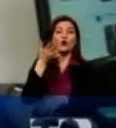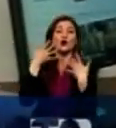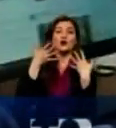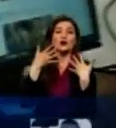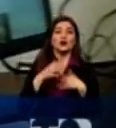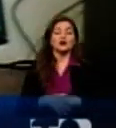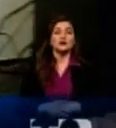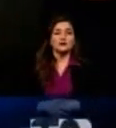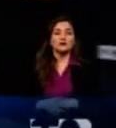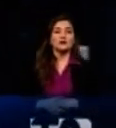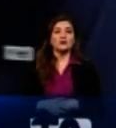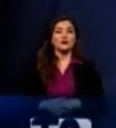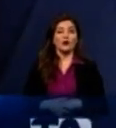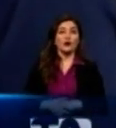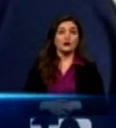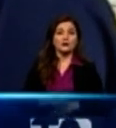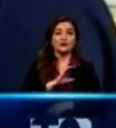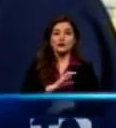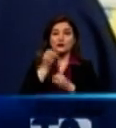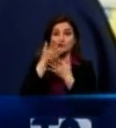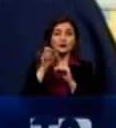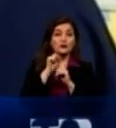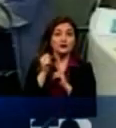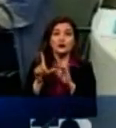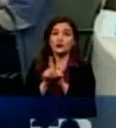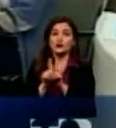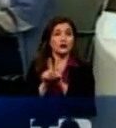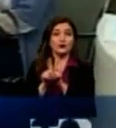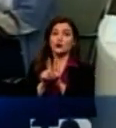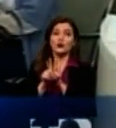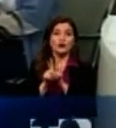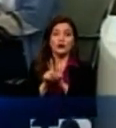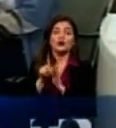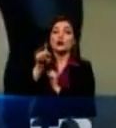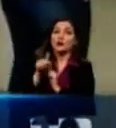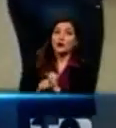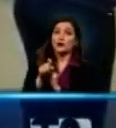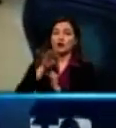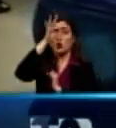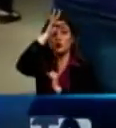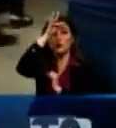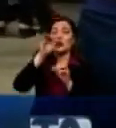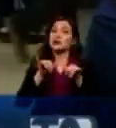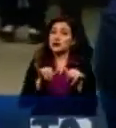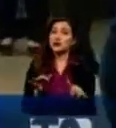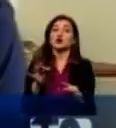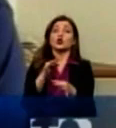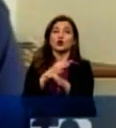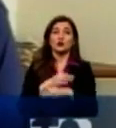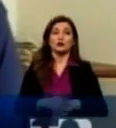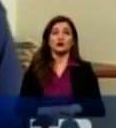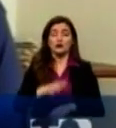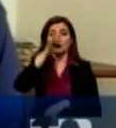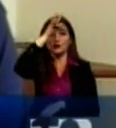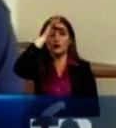Guayaquil. Desde el Cabildo se asegura que pese a que la situación no se ha regularizado aún, por su necesidad el hospital podrá seguir funcionando. El